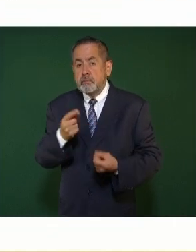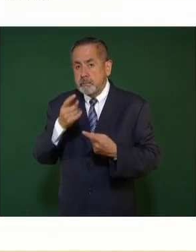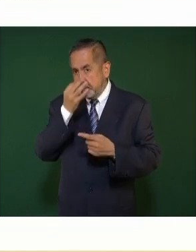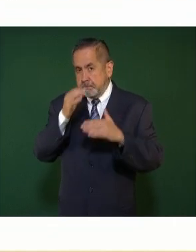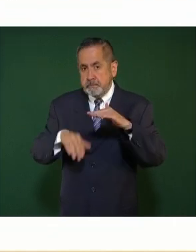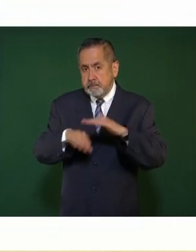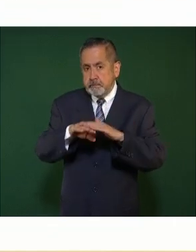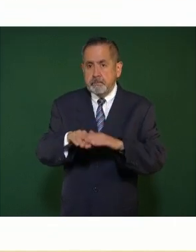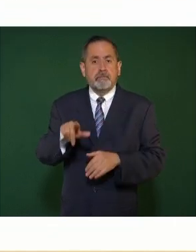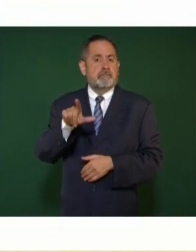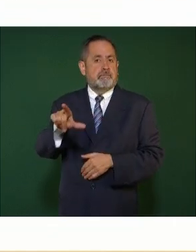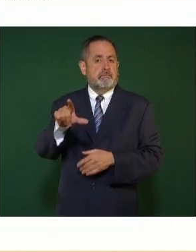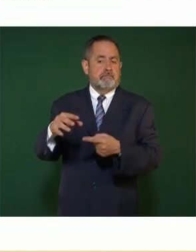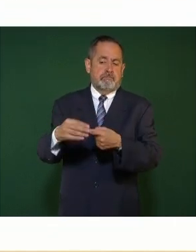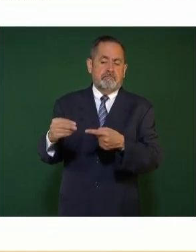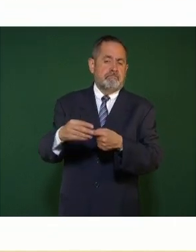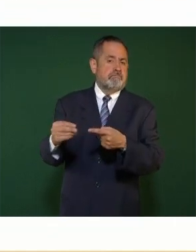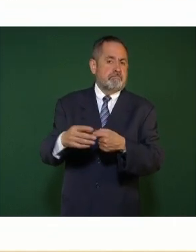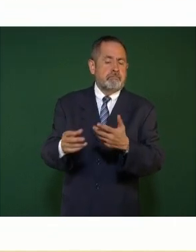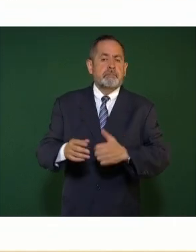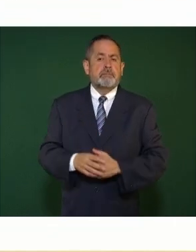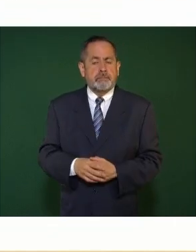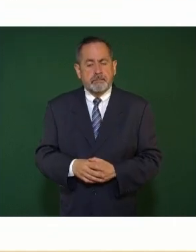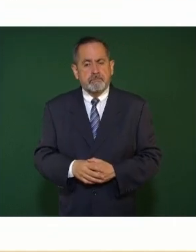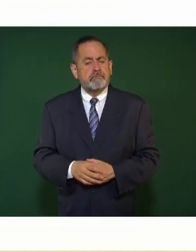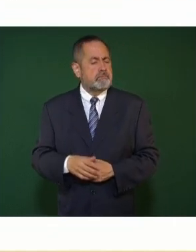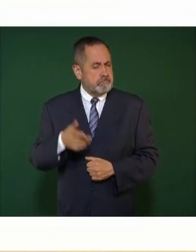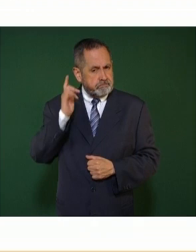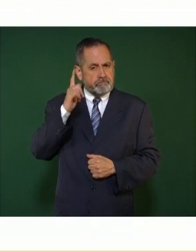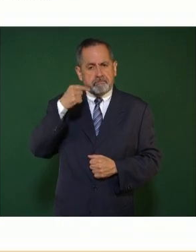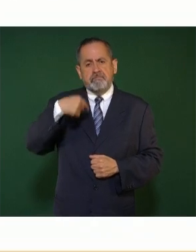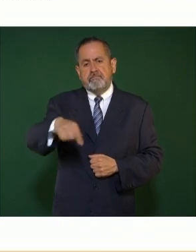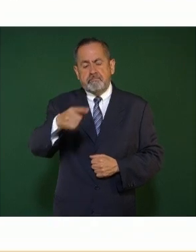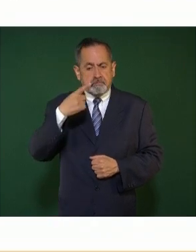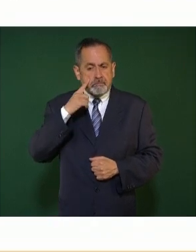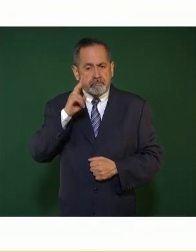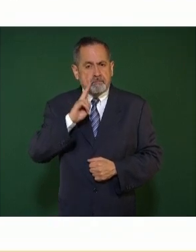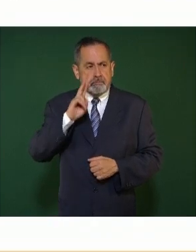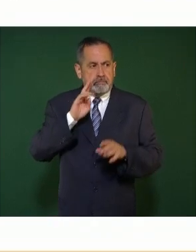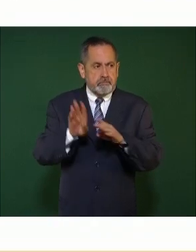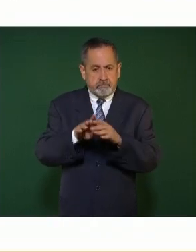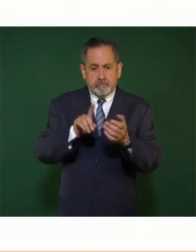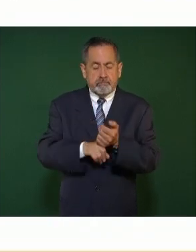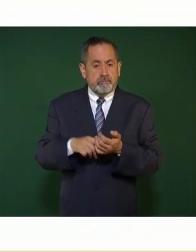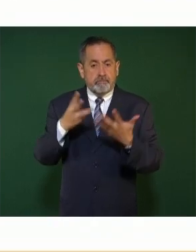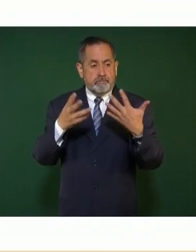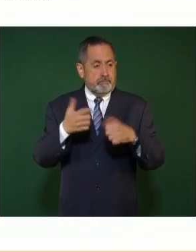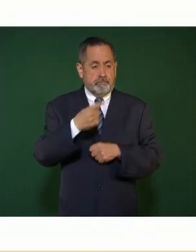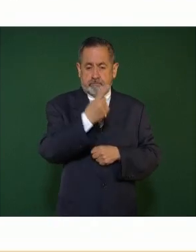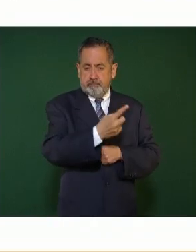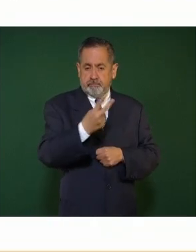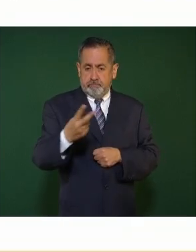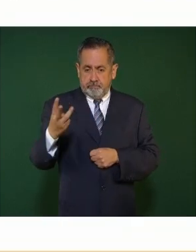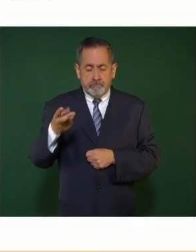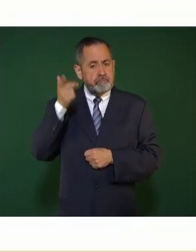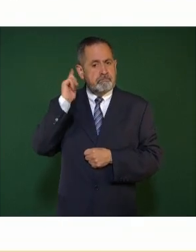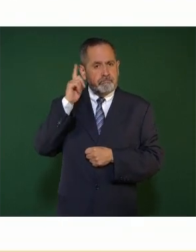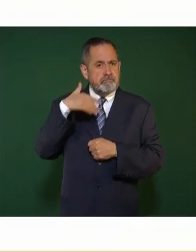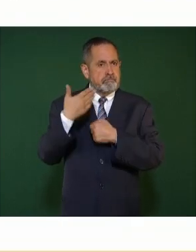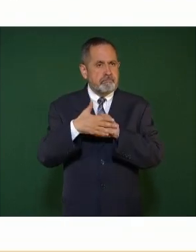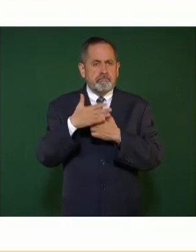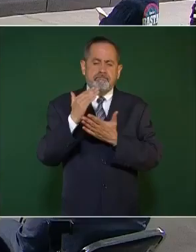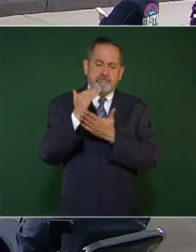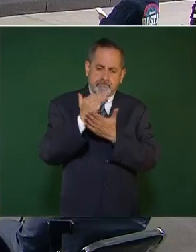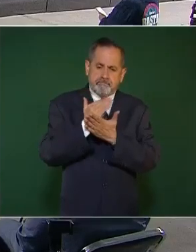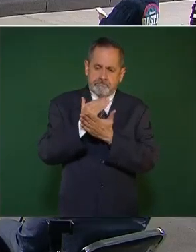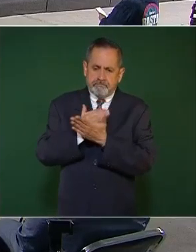solamente 17 centavos. Esperamos y estaremos atentos para que en los 3 tipos de combustibles disminuyan los